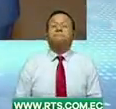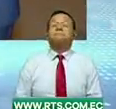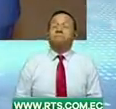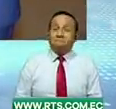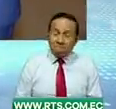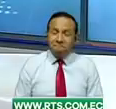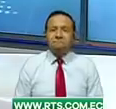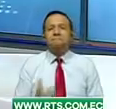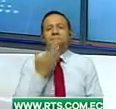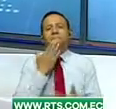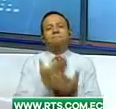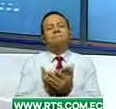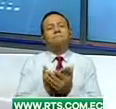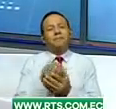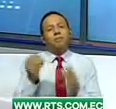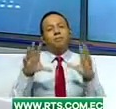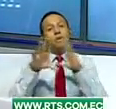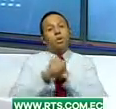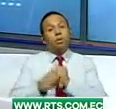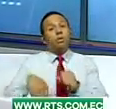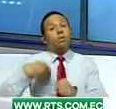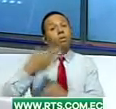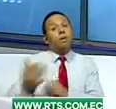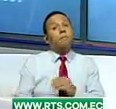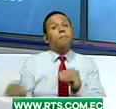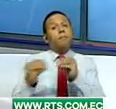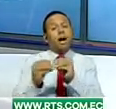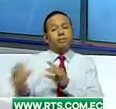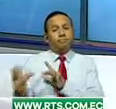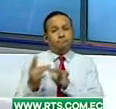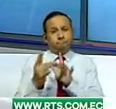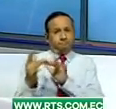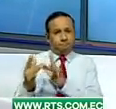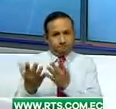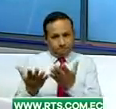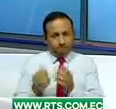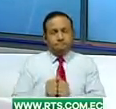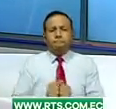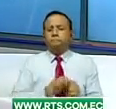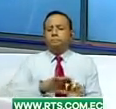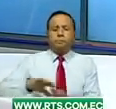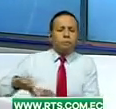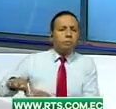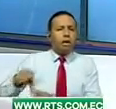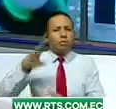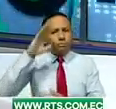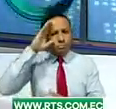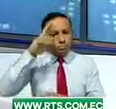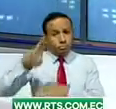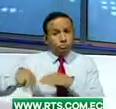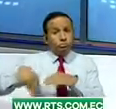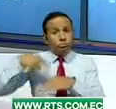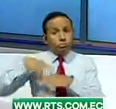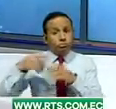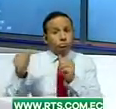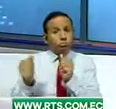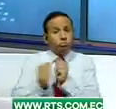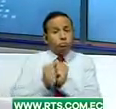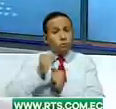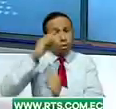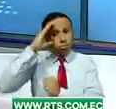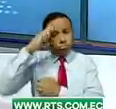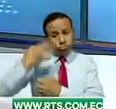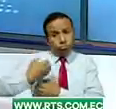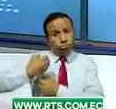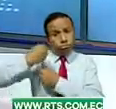Charlie, buenas noches. Más adelante volveremos a hacer un nuevo enlace contigo. Y la Policía Nacional, así como las Fuerzas Armadas, ingresaron